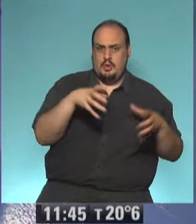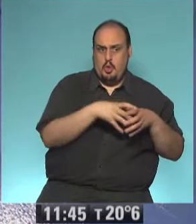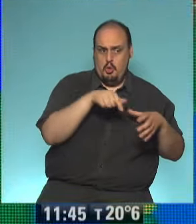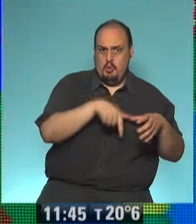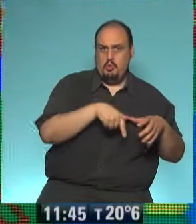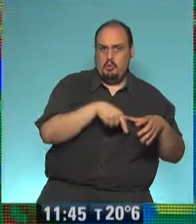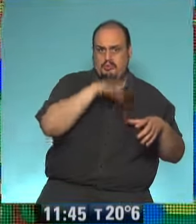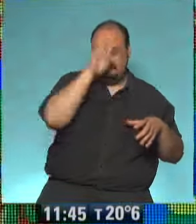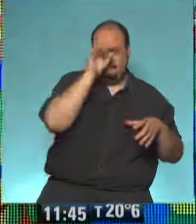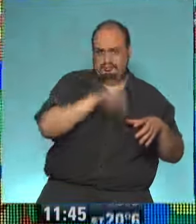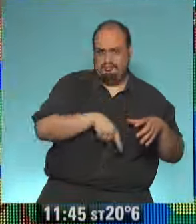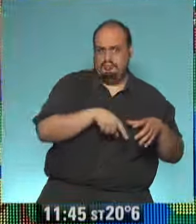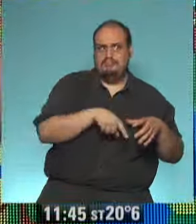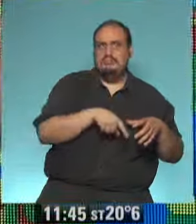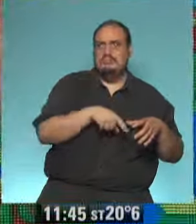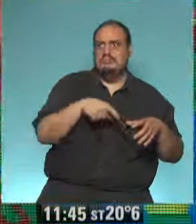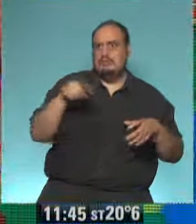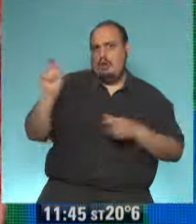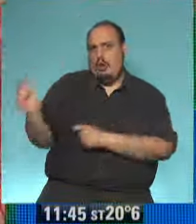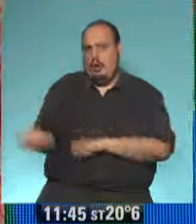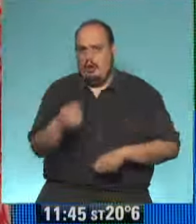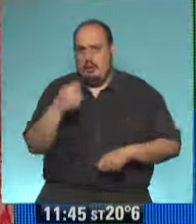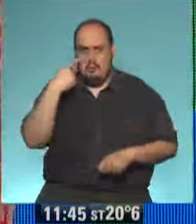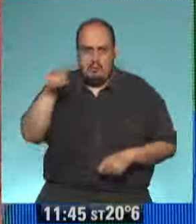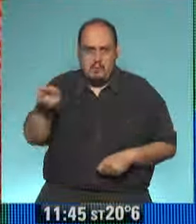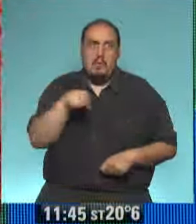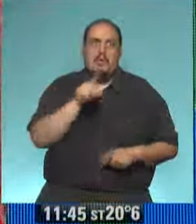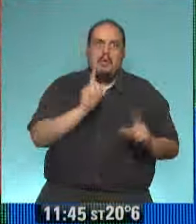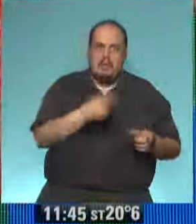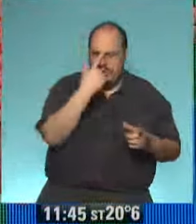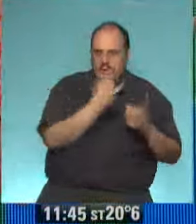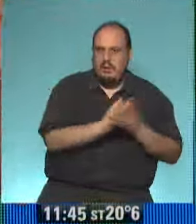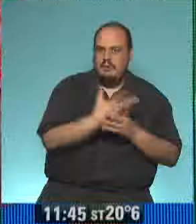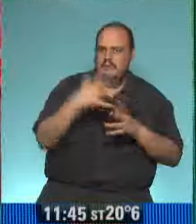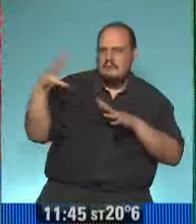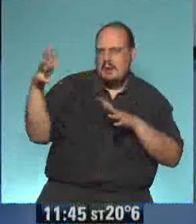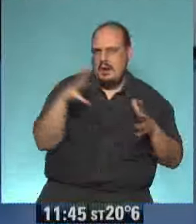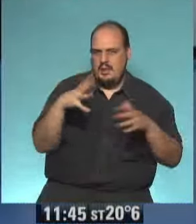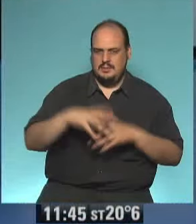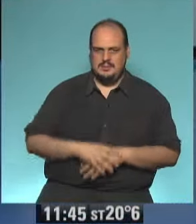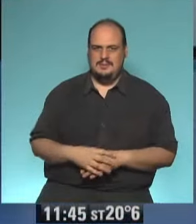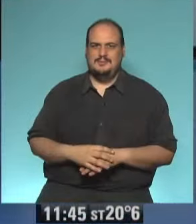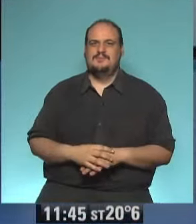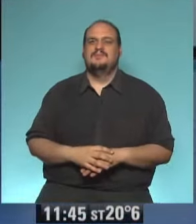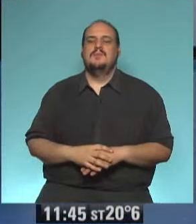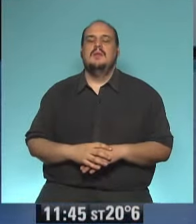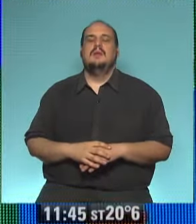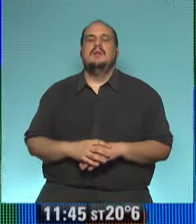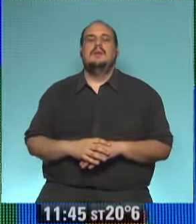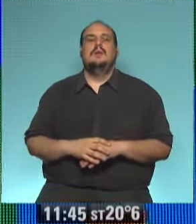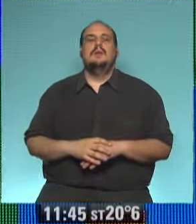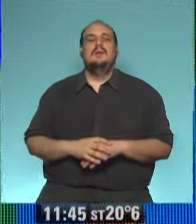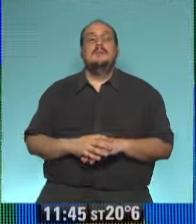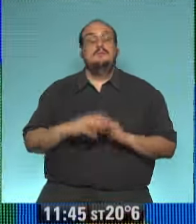cuando pasan cosas similares en diferentes partes del mundo sin conexión. La creatividad colectiva. Sí. Exactamente.